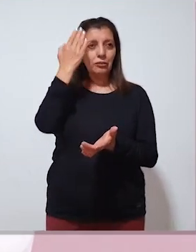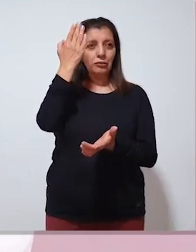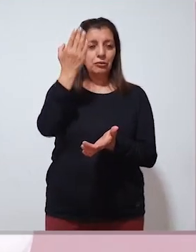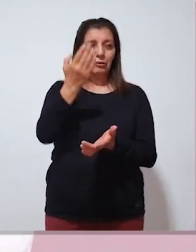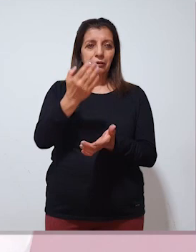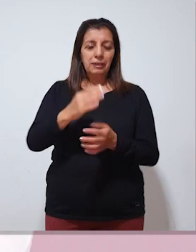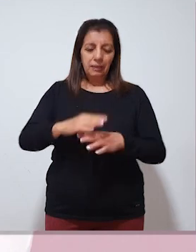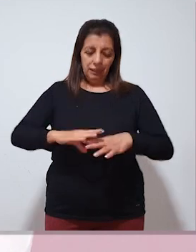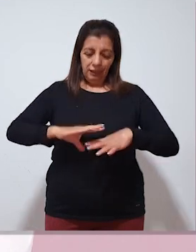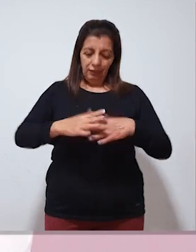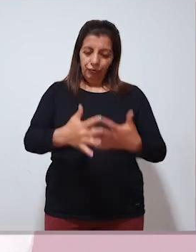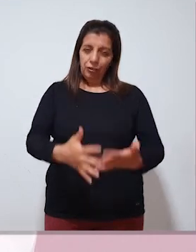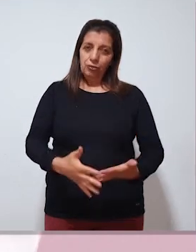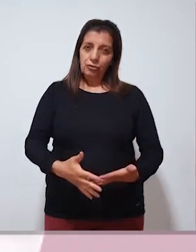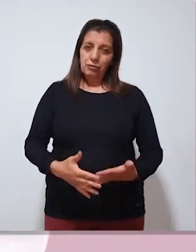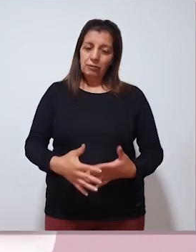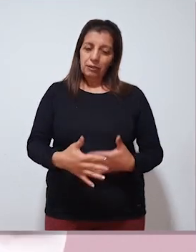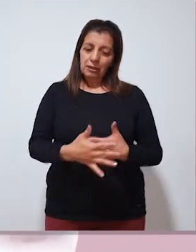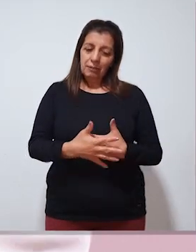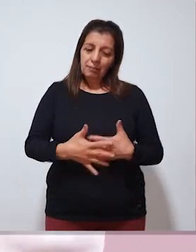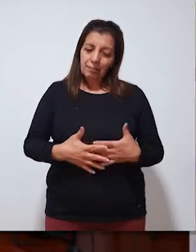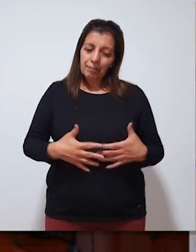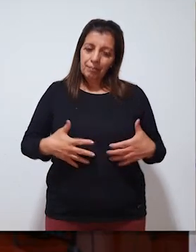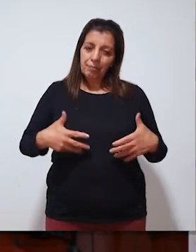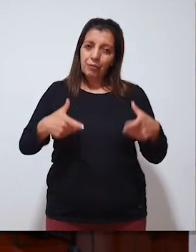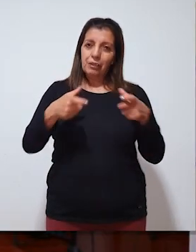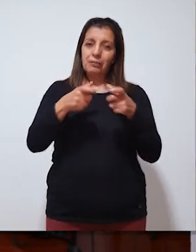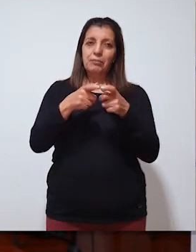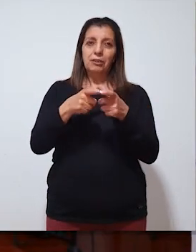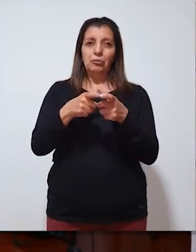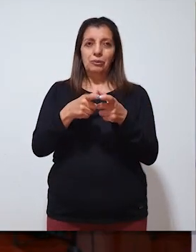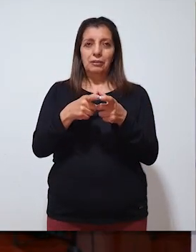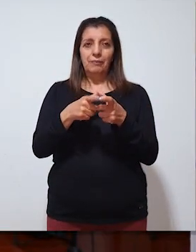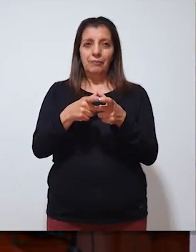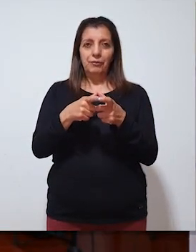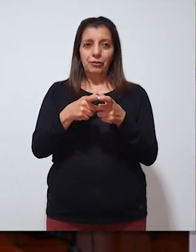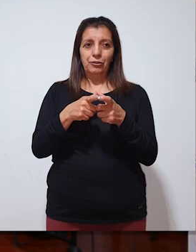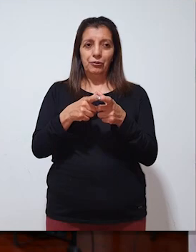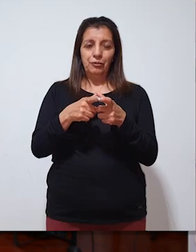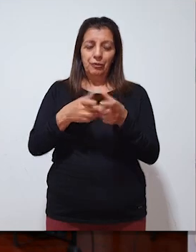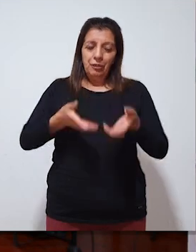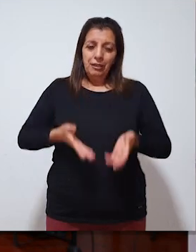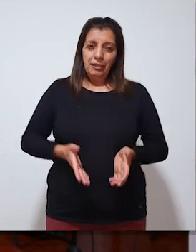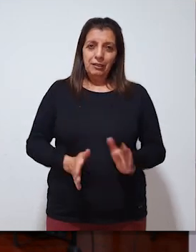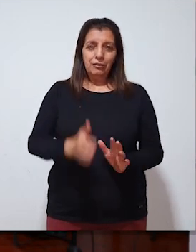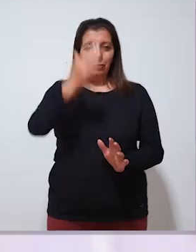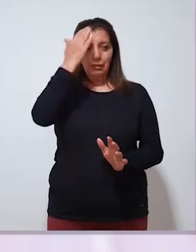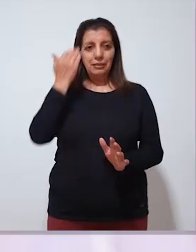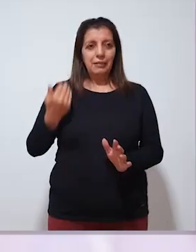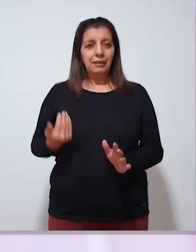fue concebido por obra y gracia del Espíritu Santo. Nació de Santa María